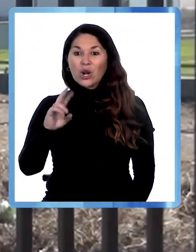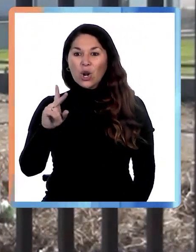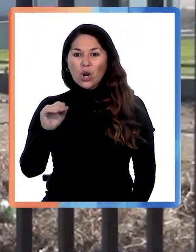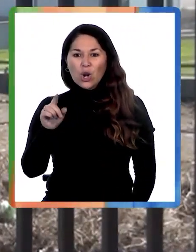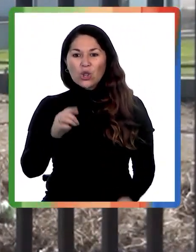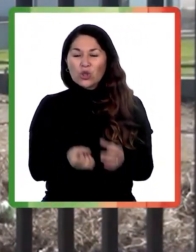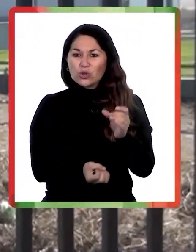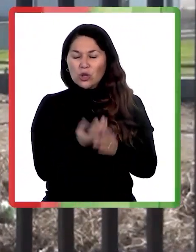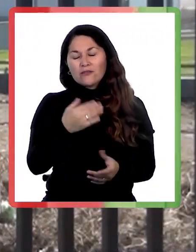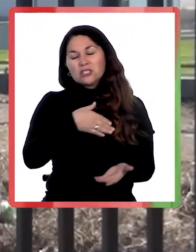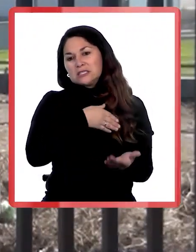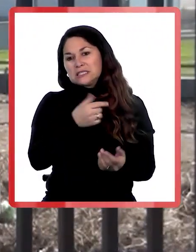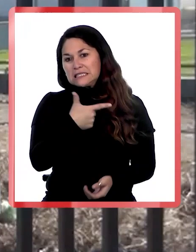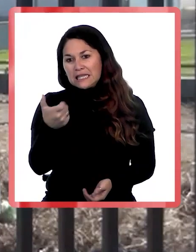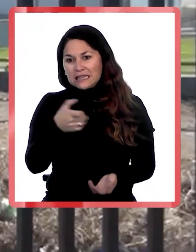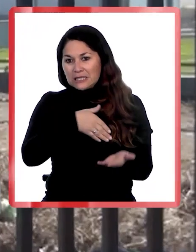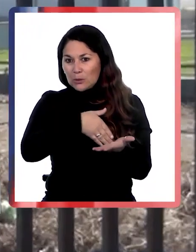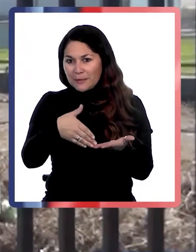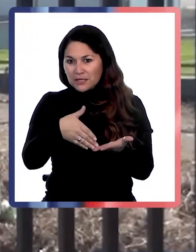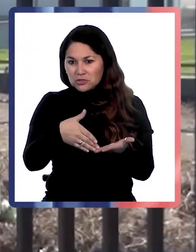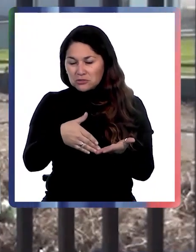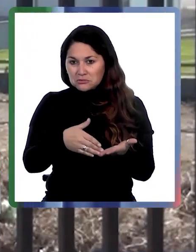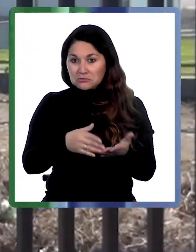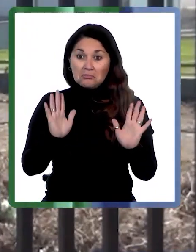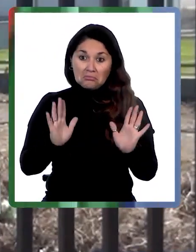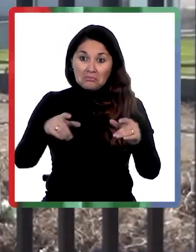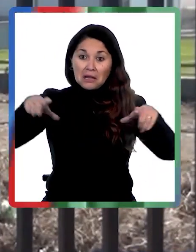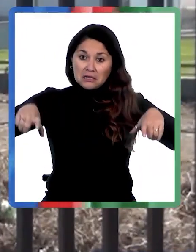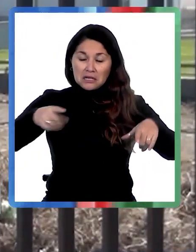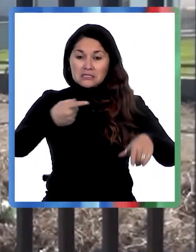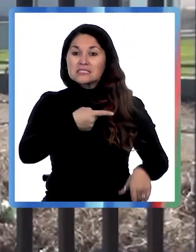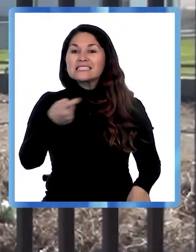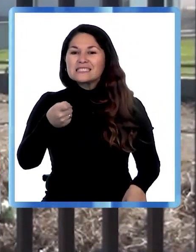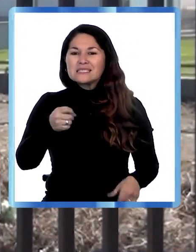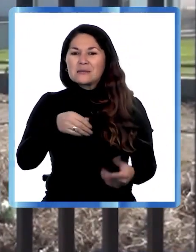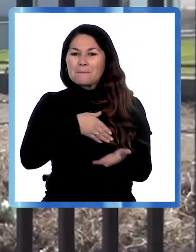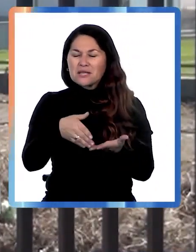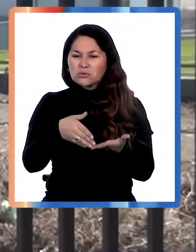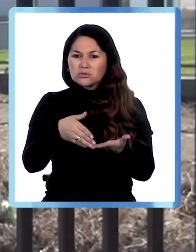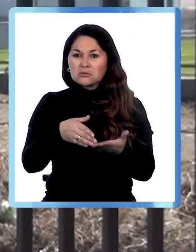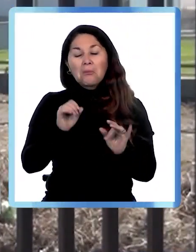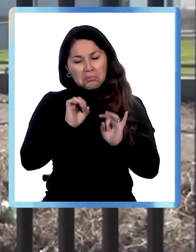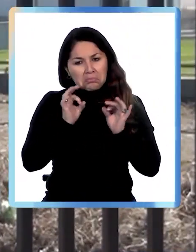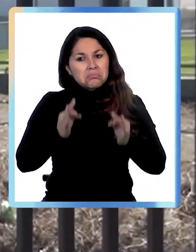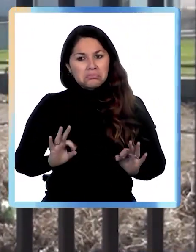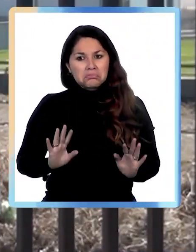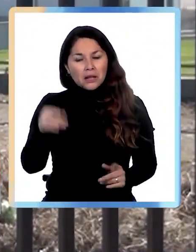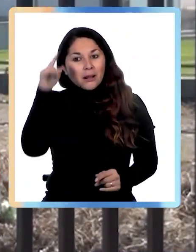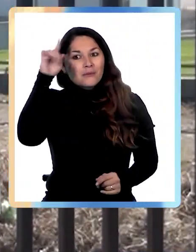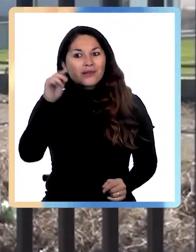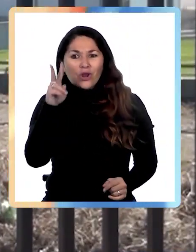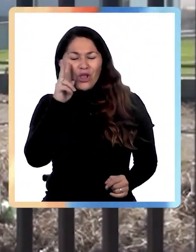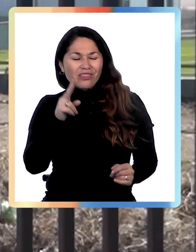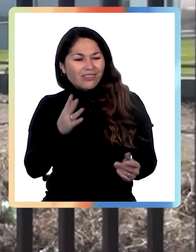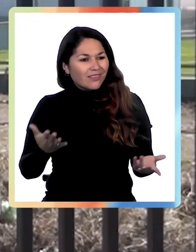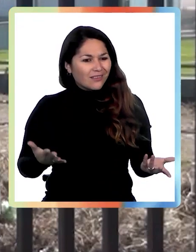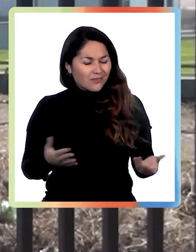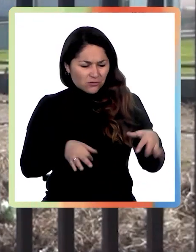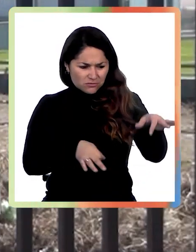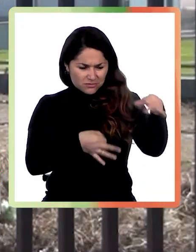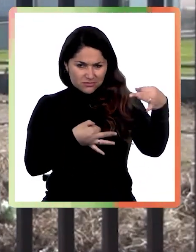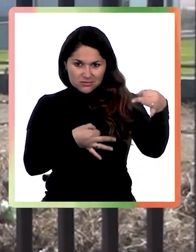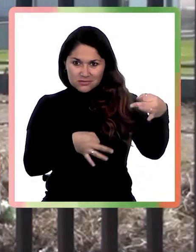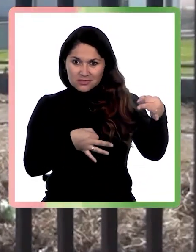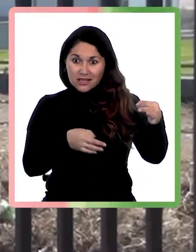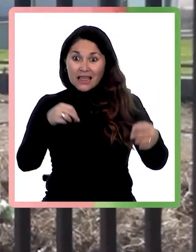codos nuevos por 700 millones y la cancha 100 millones me cuadraba pero cuando después a los días después vemos la